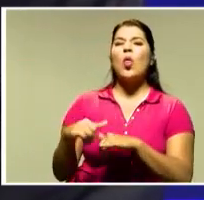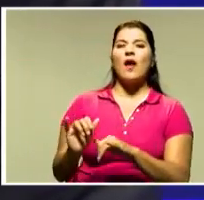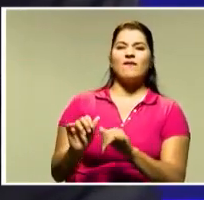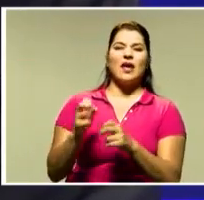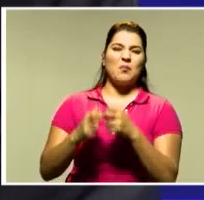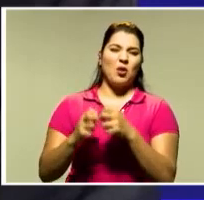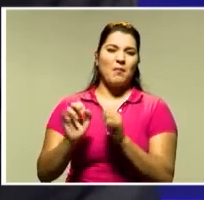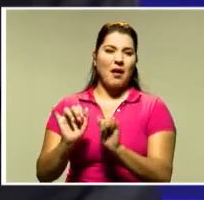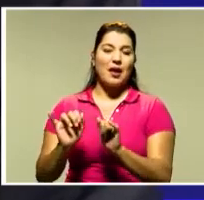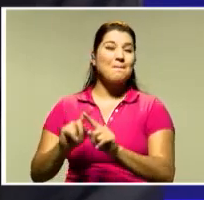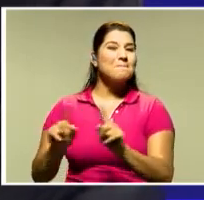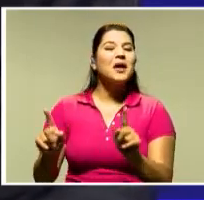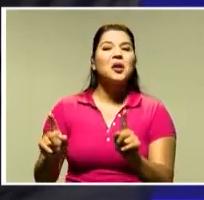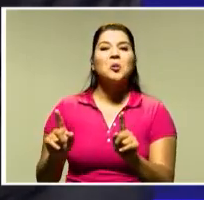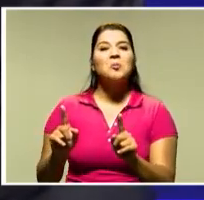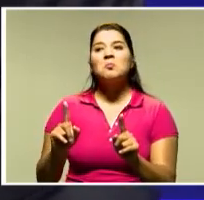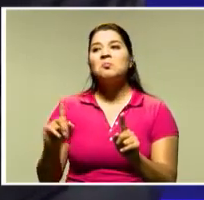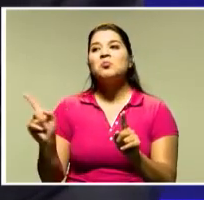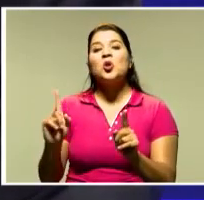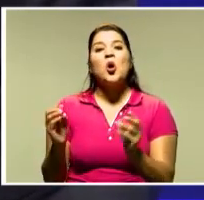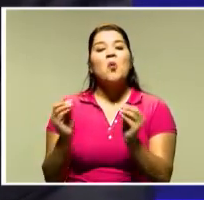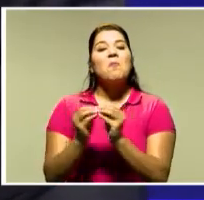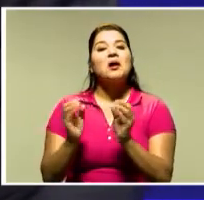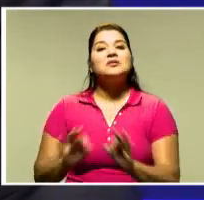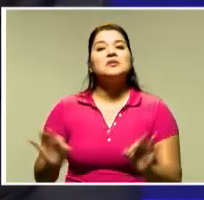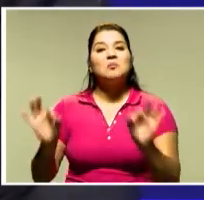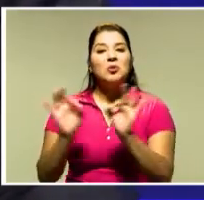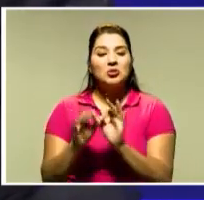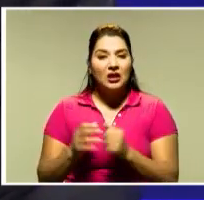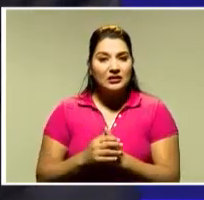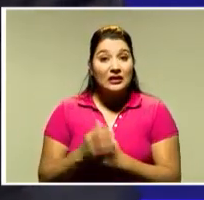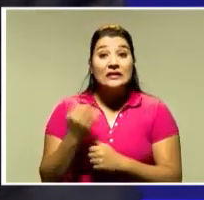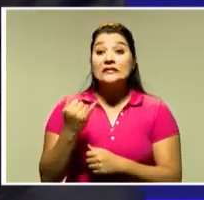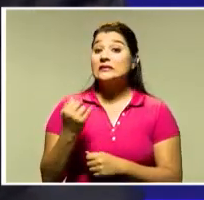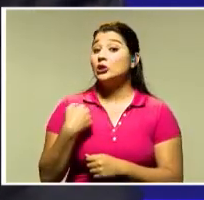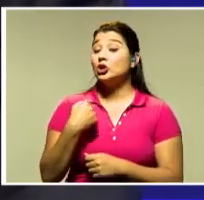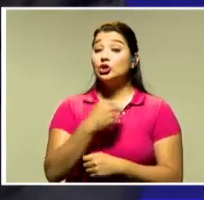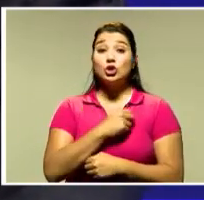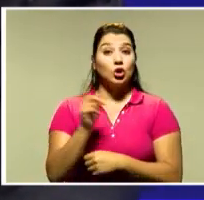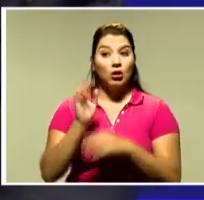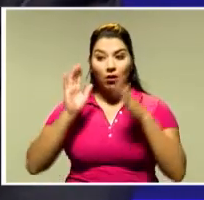la medida en que no concentremos el debate legislativo